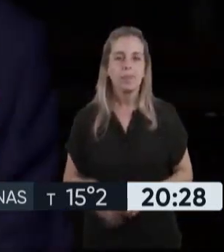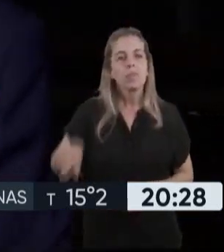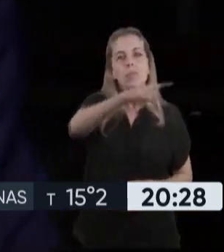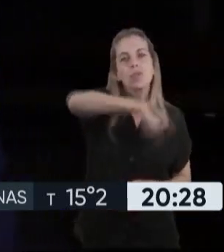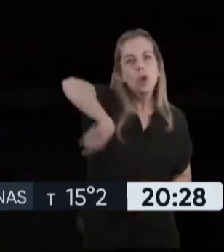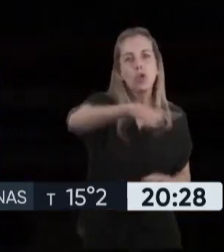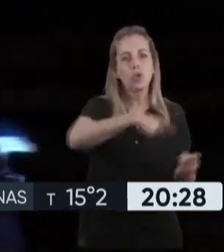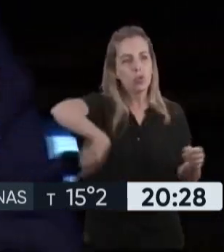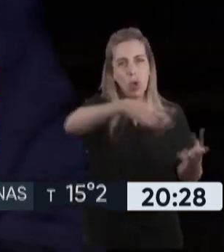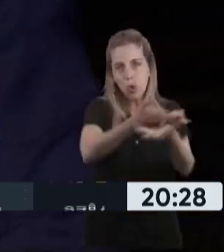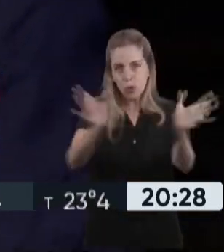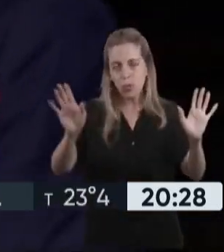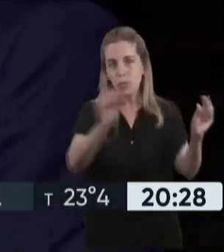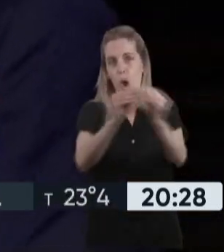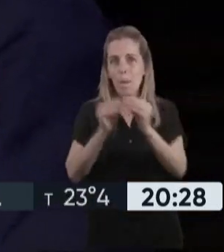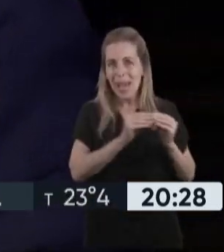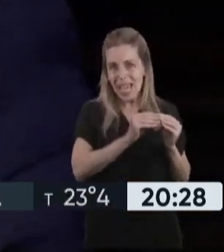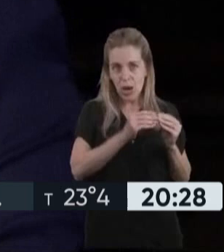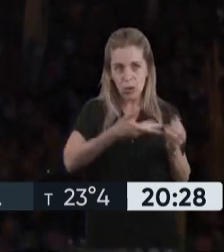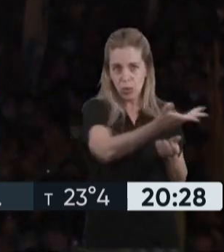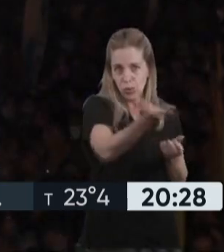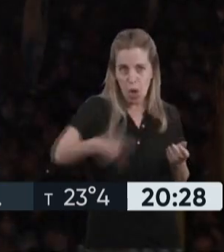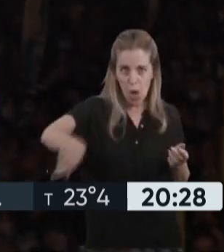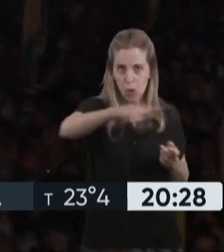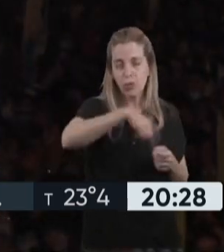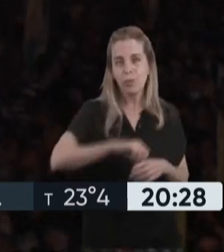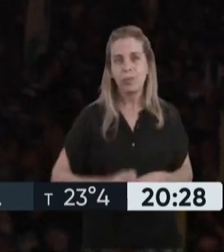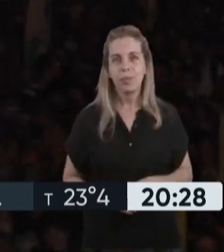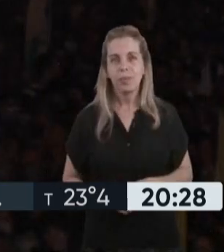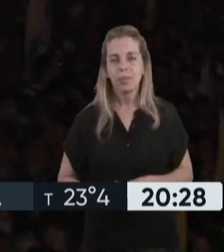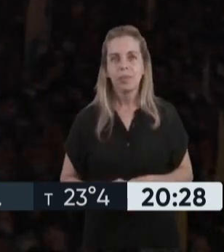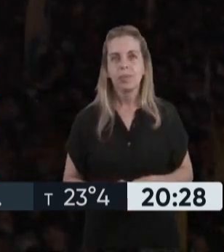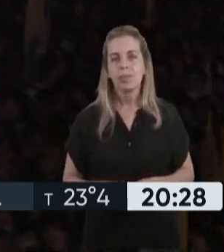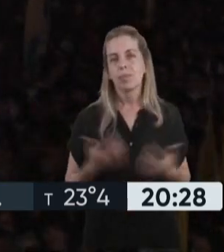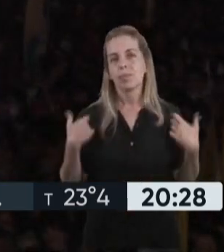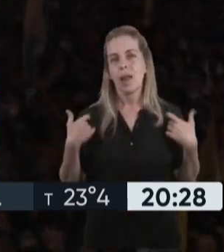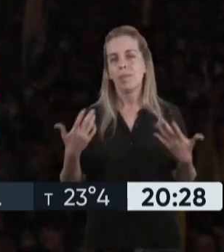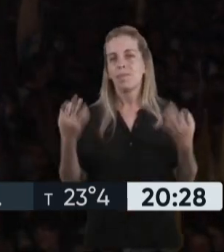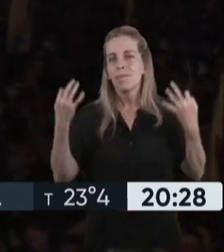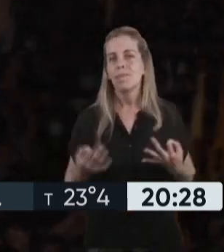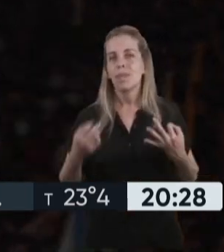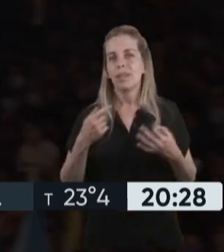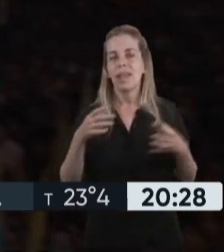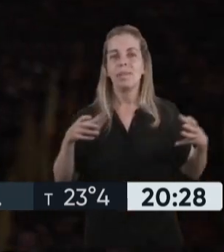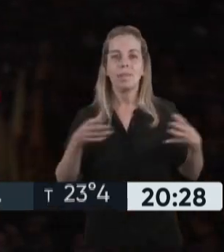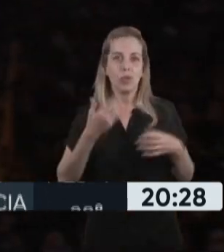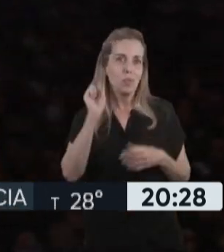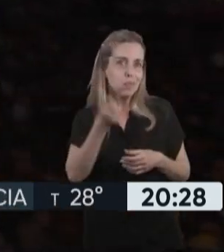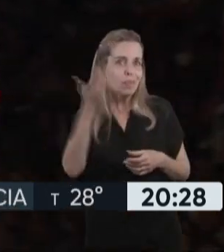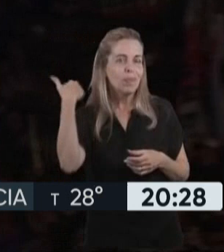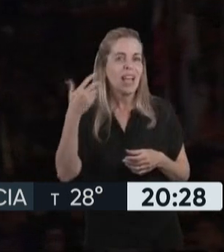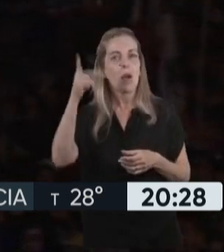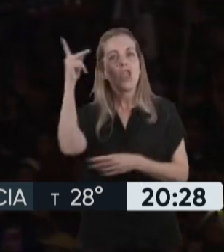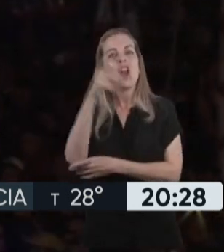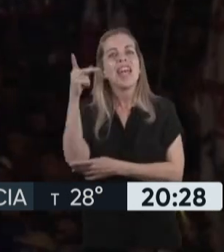Nosotros, compañeros y compañeras, tuve el inmenso privilegio de ser el jefe de gabinete de Néstor y